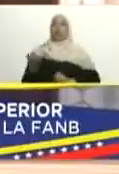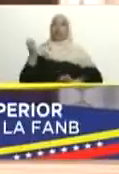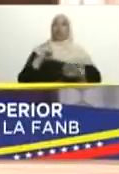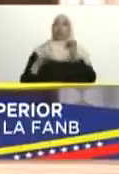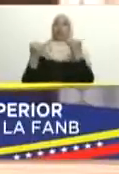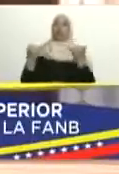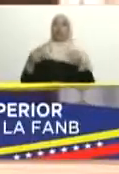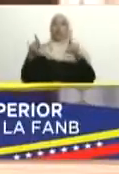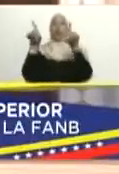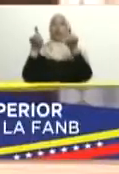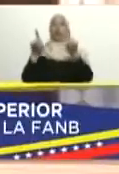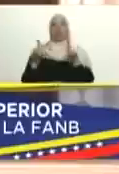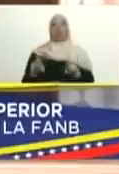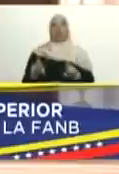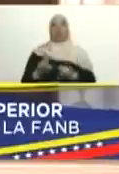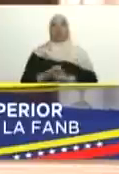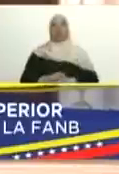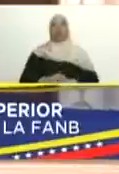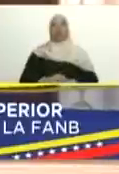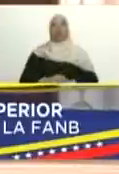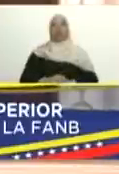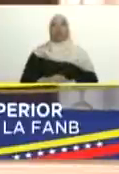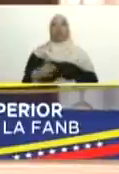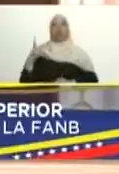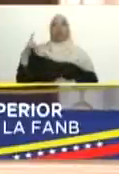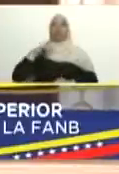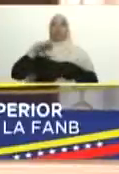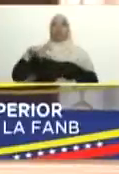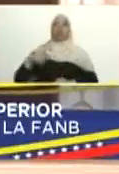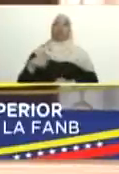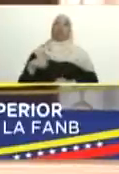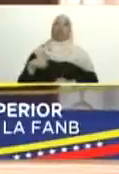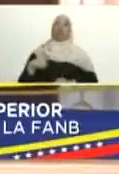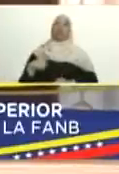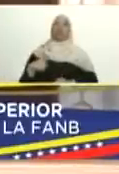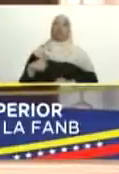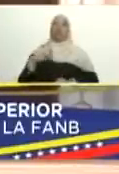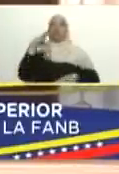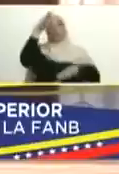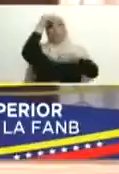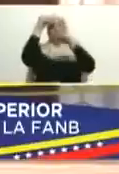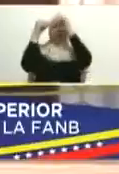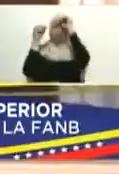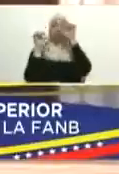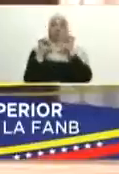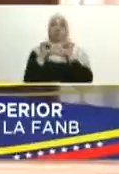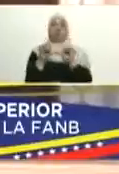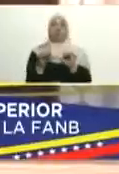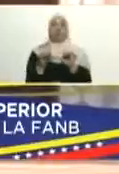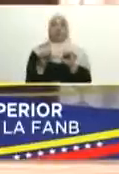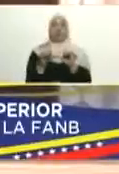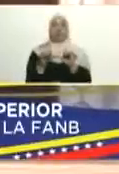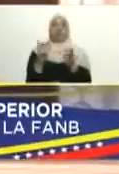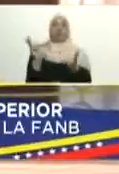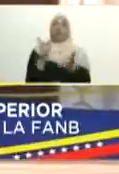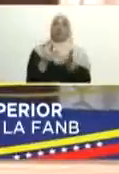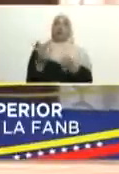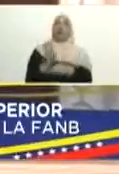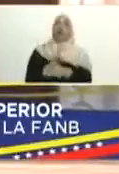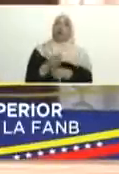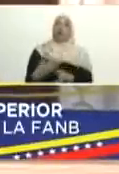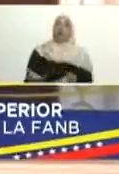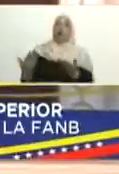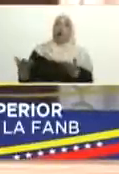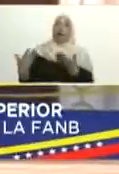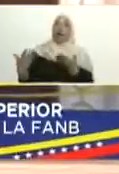enfrentando las pruebas, vamos nosotros en un aprendizaje permanente, vamos